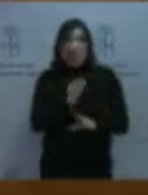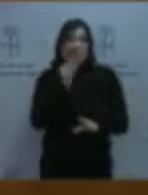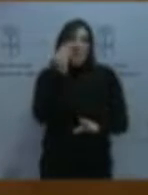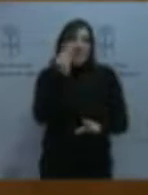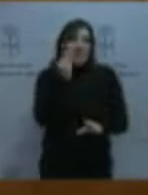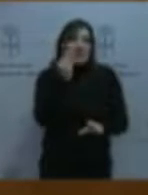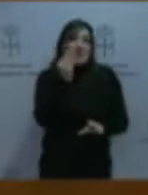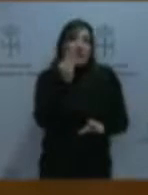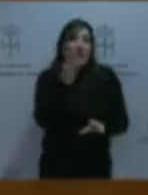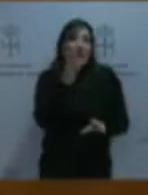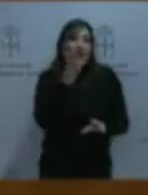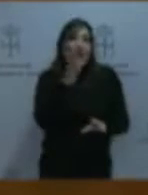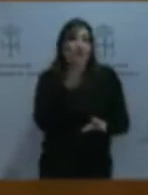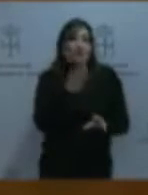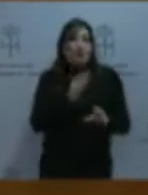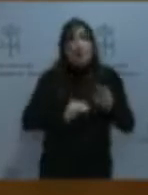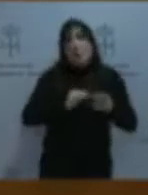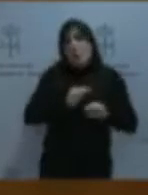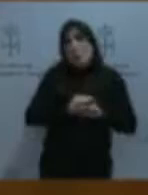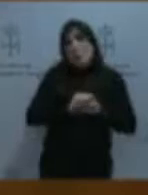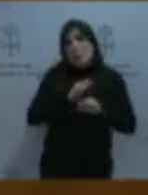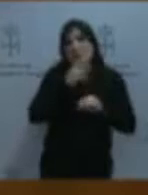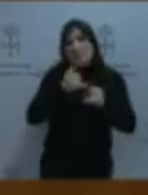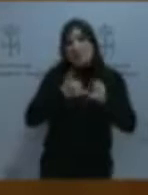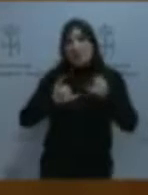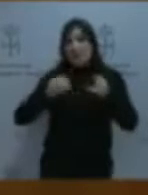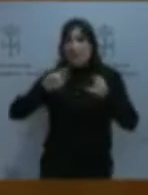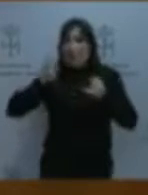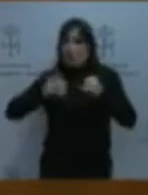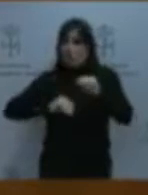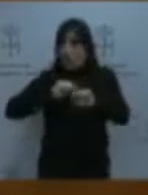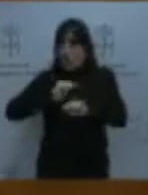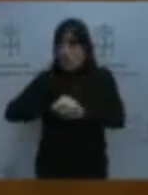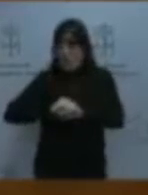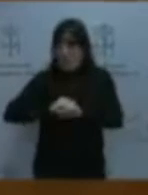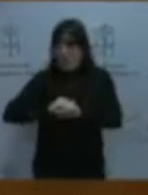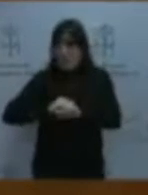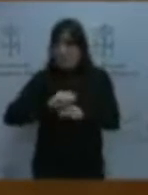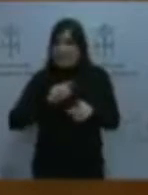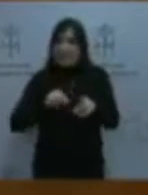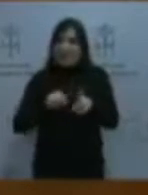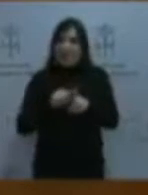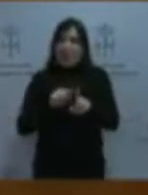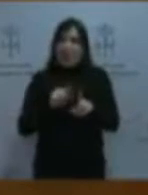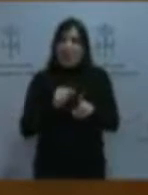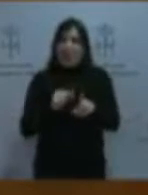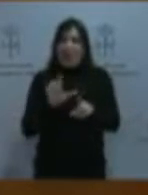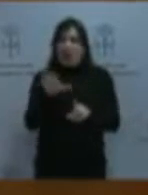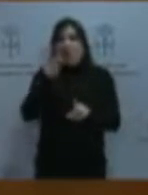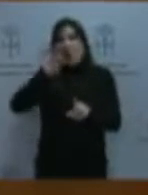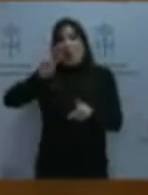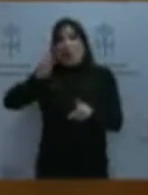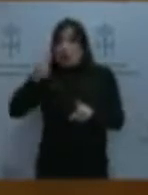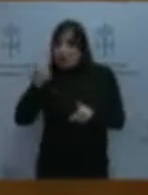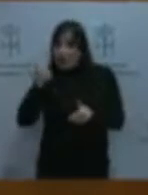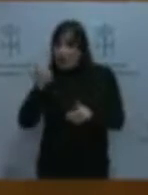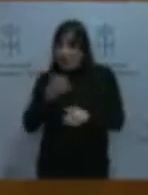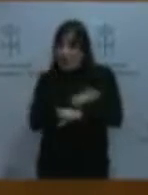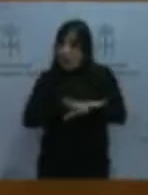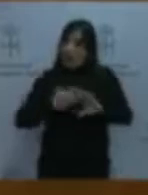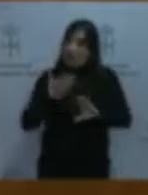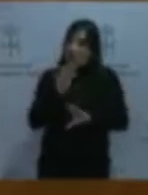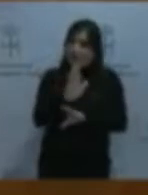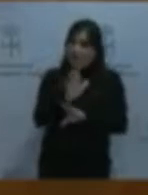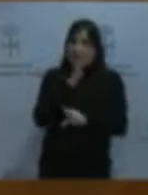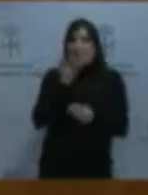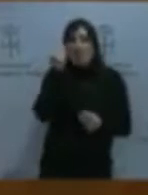solución alternativa que plantea el Gobierno ante la imposibilidad o la creencia de que la propuesta del grupo parlamentario